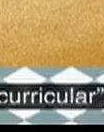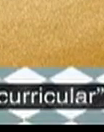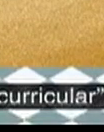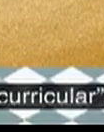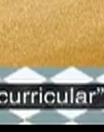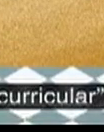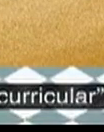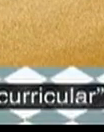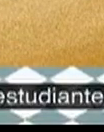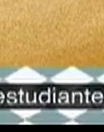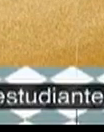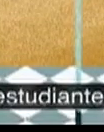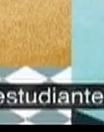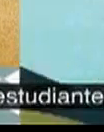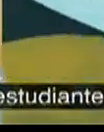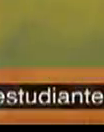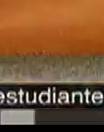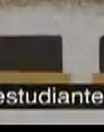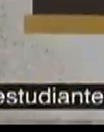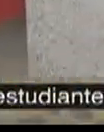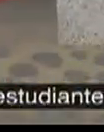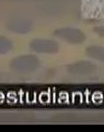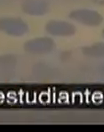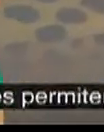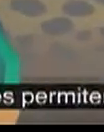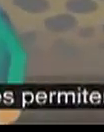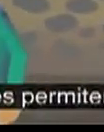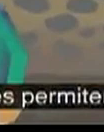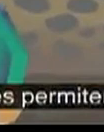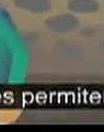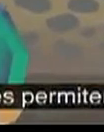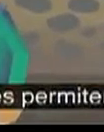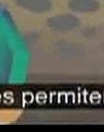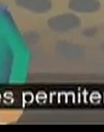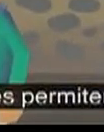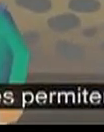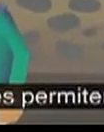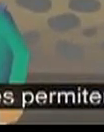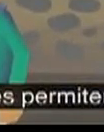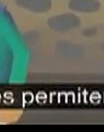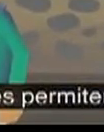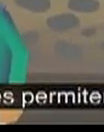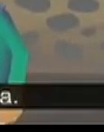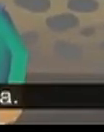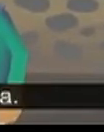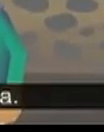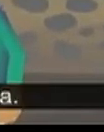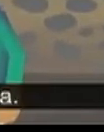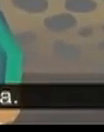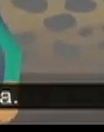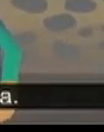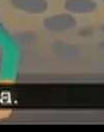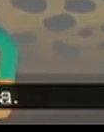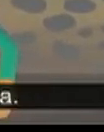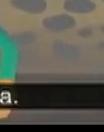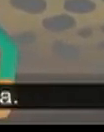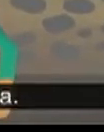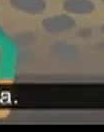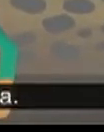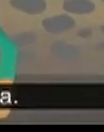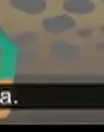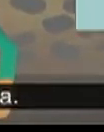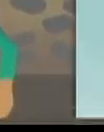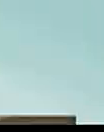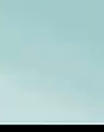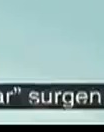de la autonomía curricular. Estos son principios que integran a los estudiantes con su comunidad y al mismo tiempo les permiten adquirir saberes